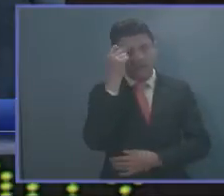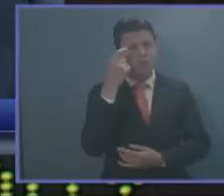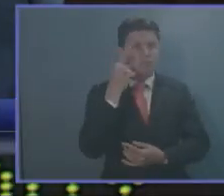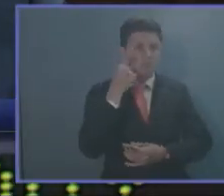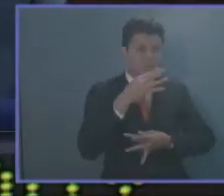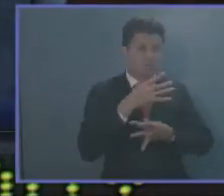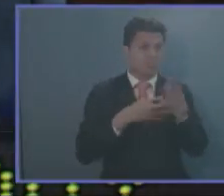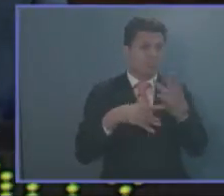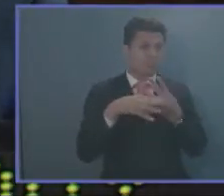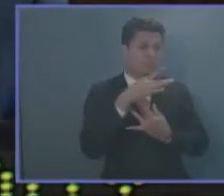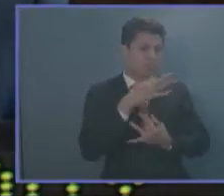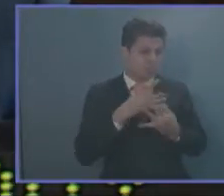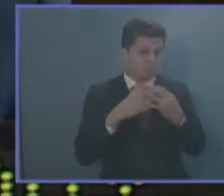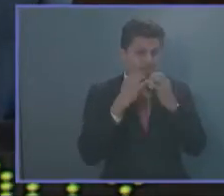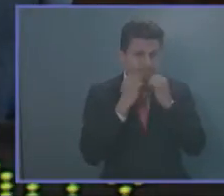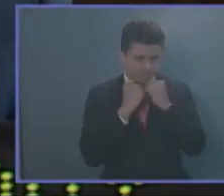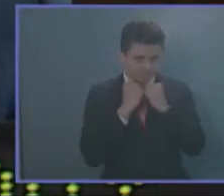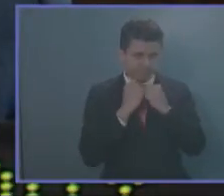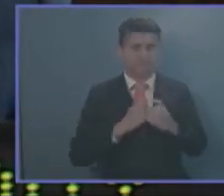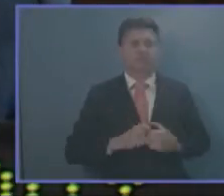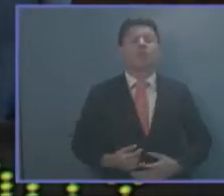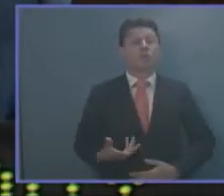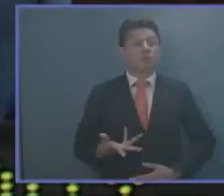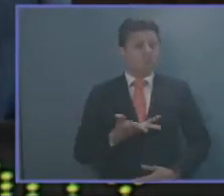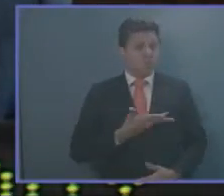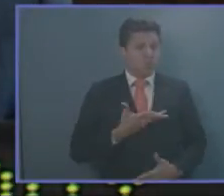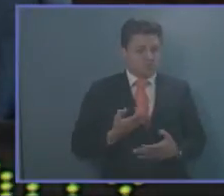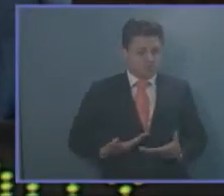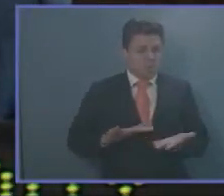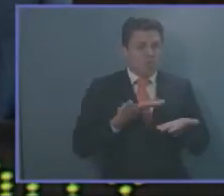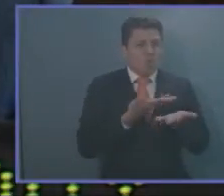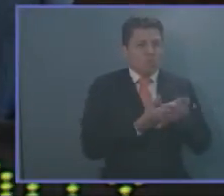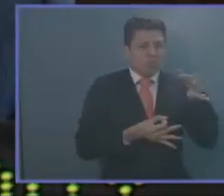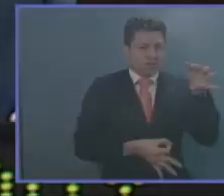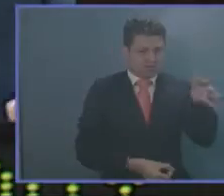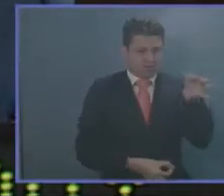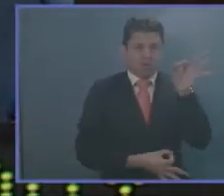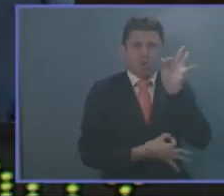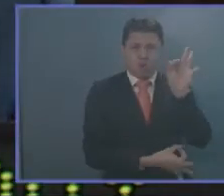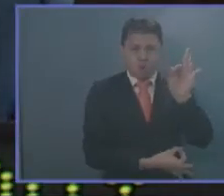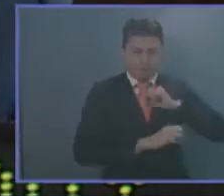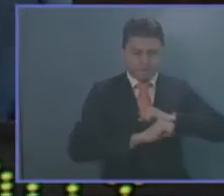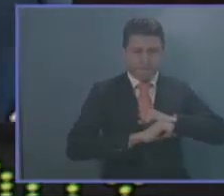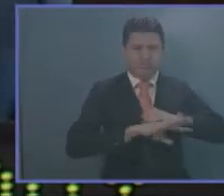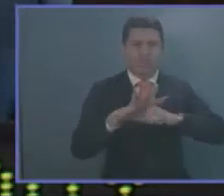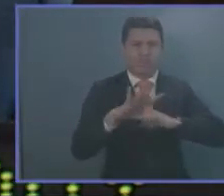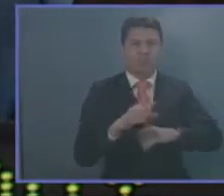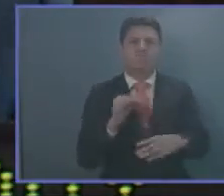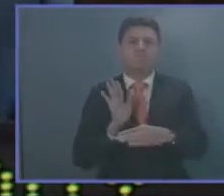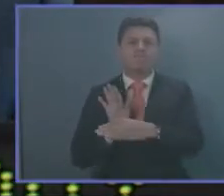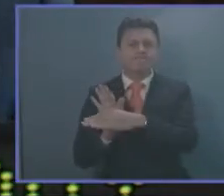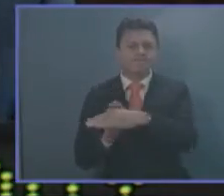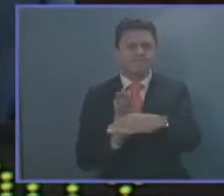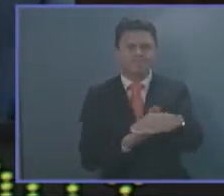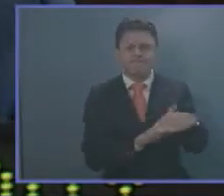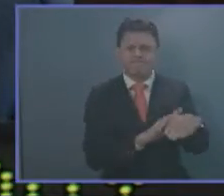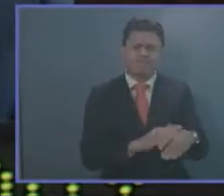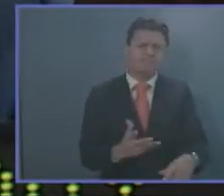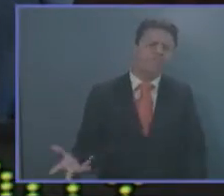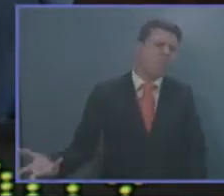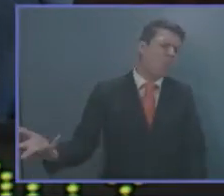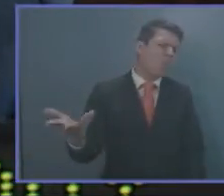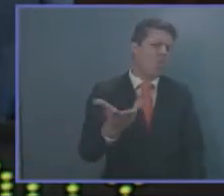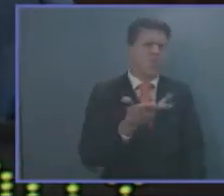ambiente. En este marco hemos querido proponer este pronunciamiento para hacer un llamado a que todos, sociedad